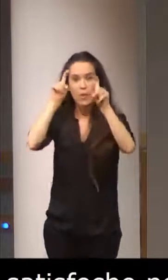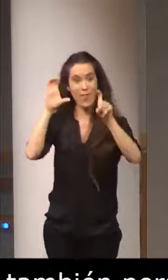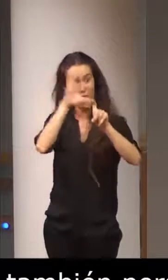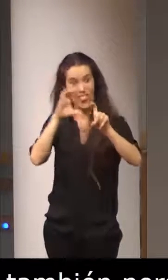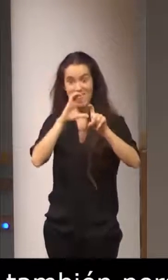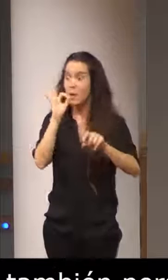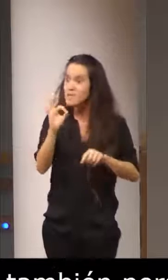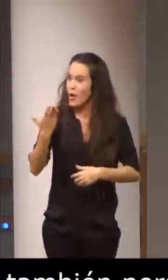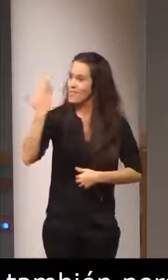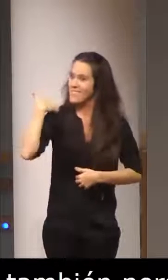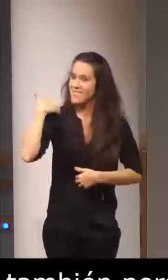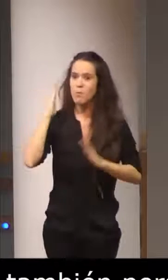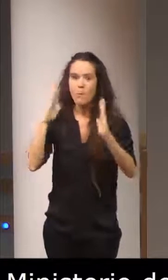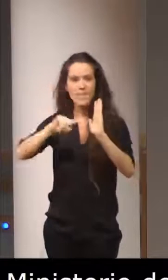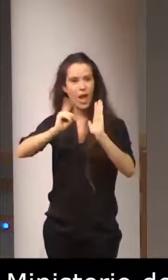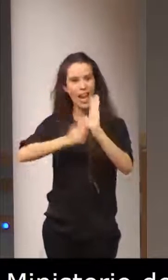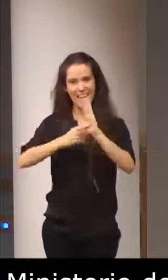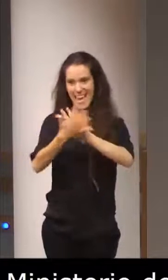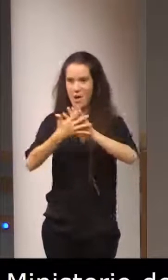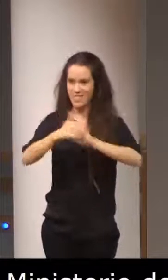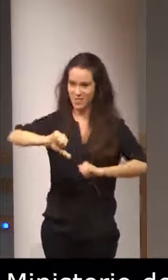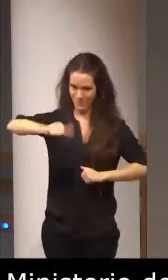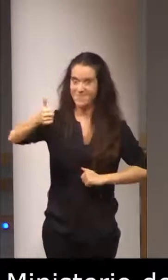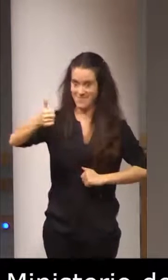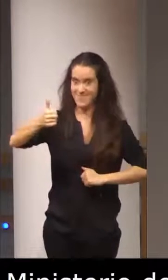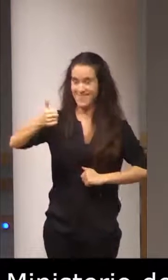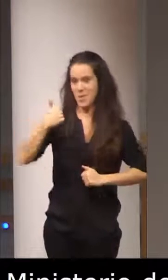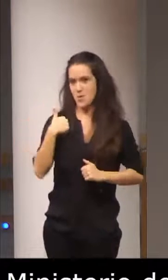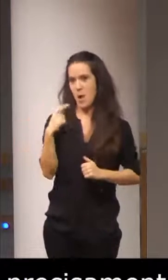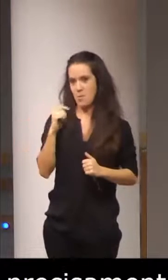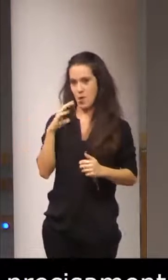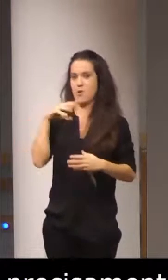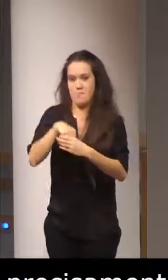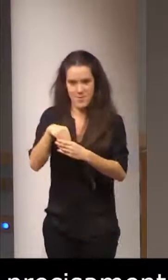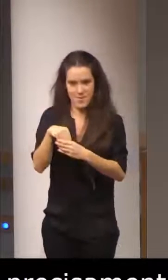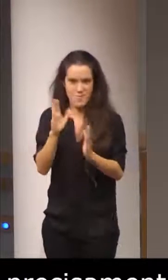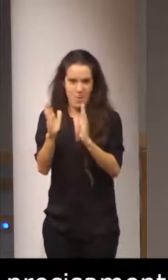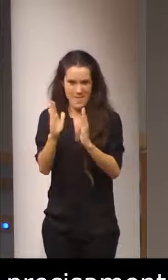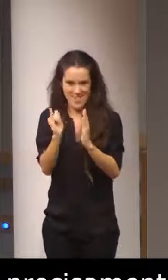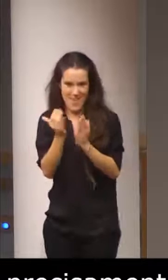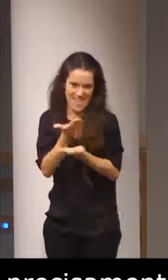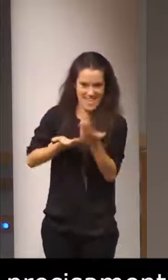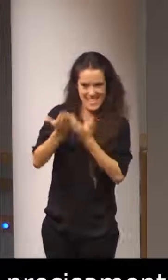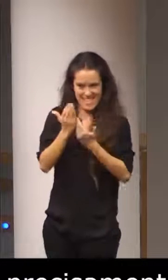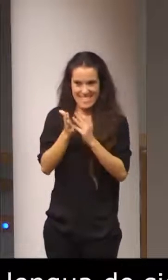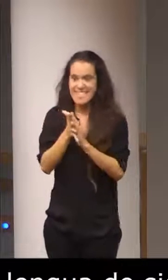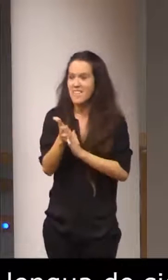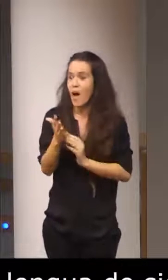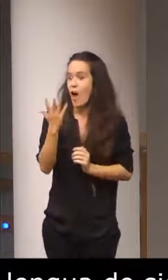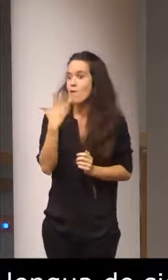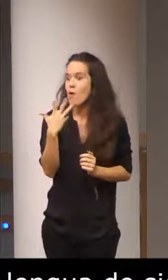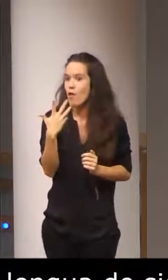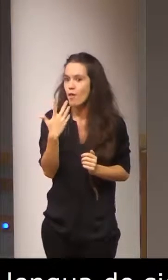aprobó la ley de lengua de signos y algo tuve de implicación en aquel momento y por tanto conocí